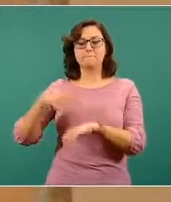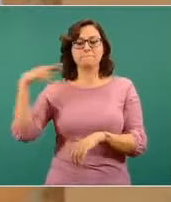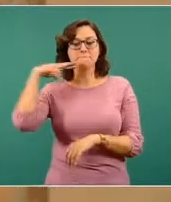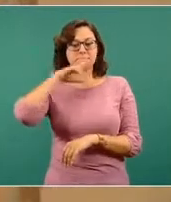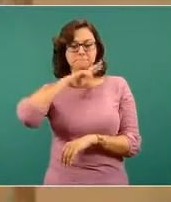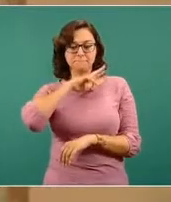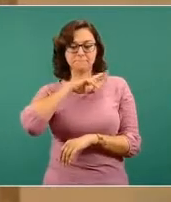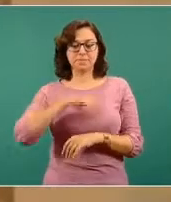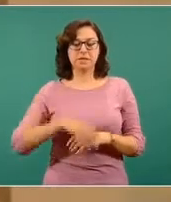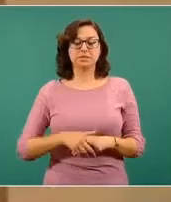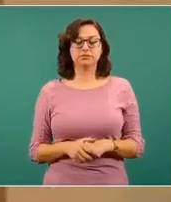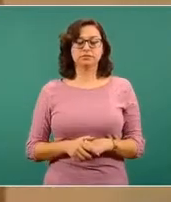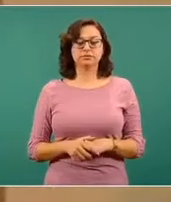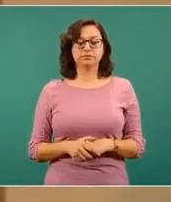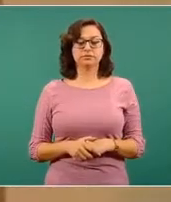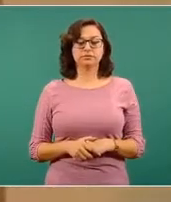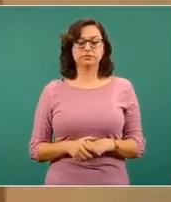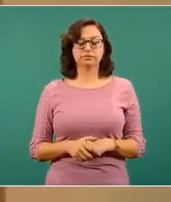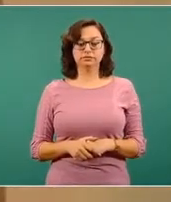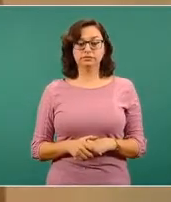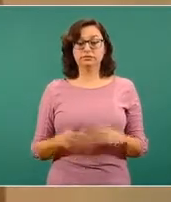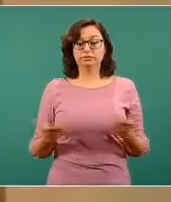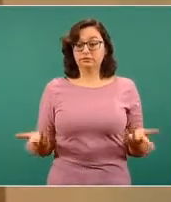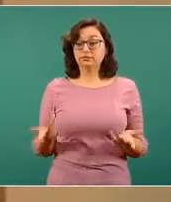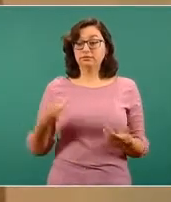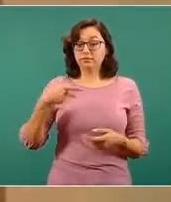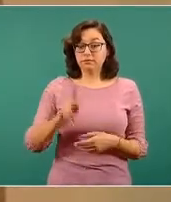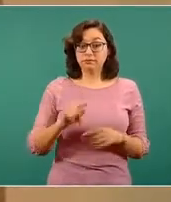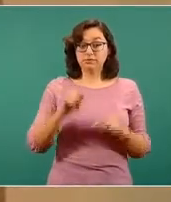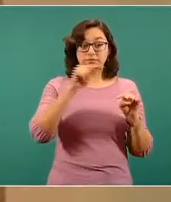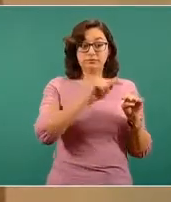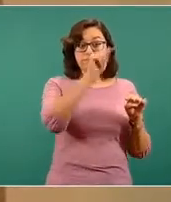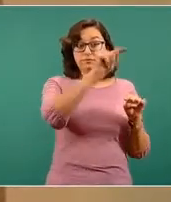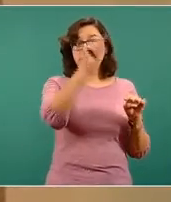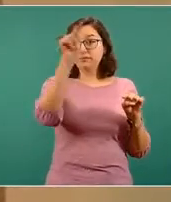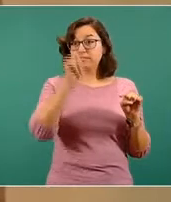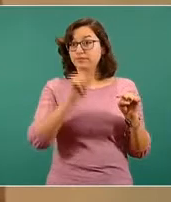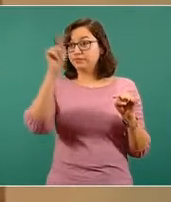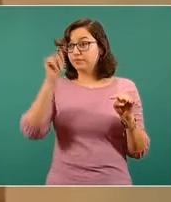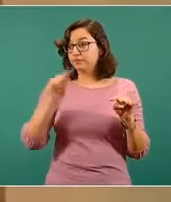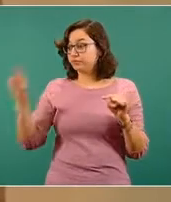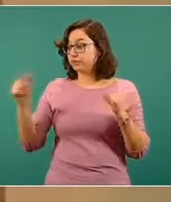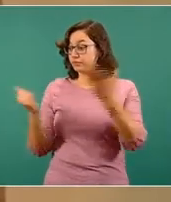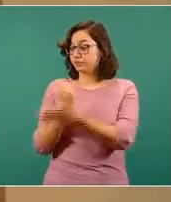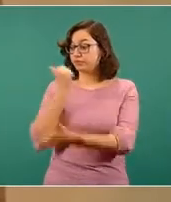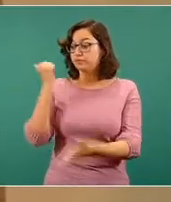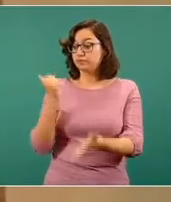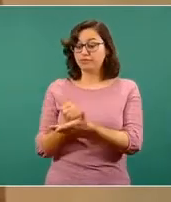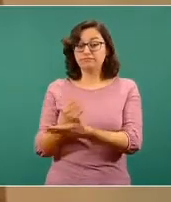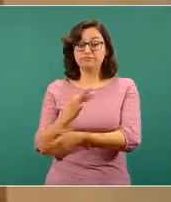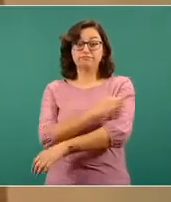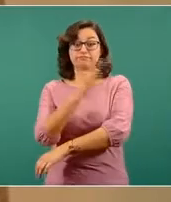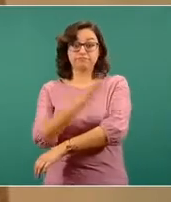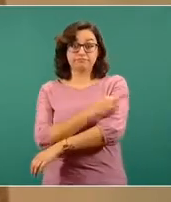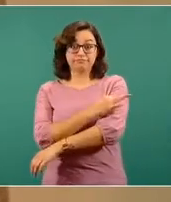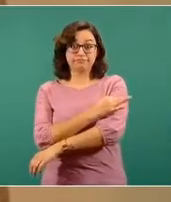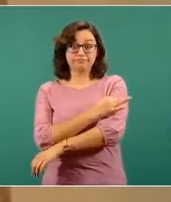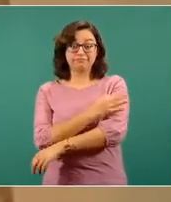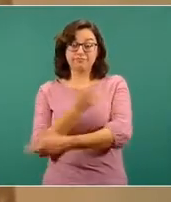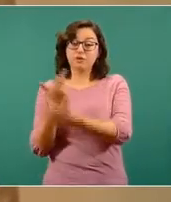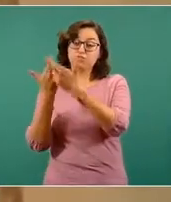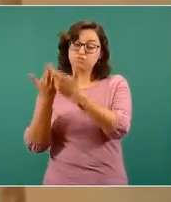arrancar el trabajo en las ciudades, es sumamente importante tener una dotación suficiente de vacunas, porque si no